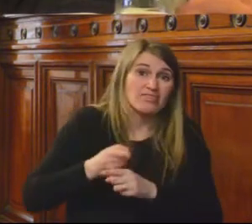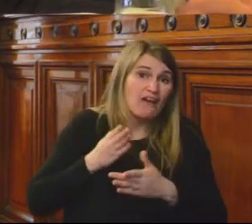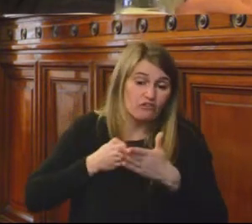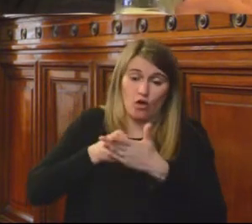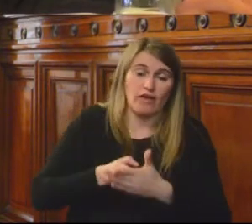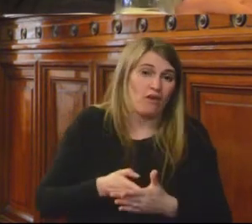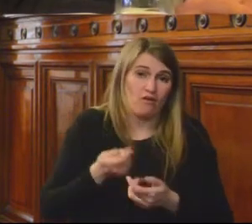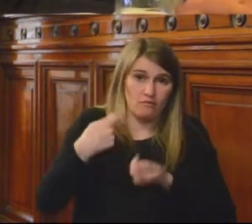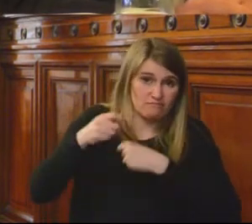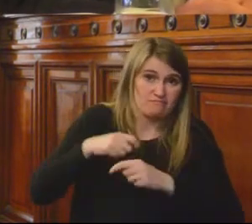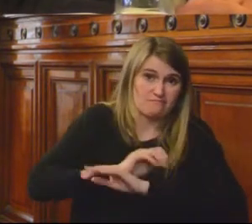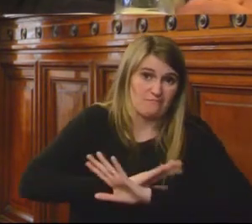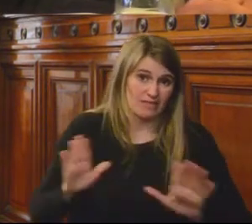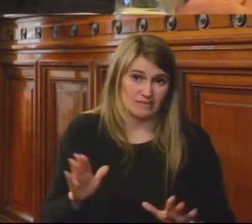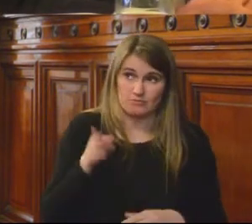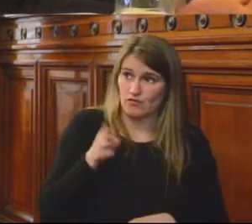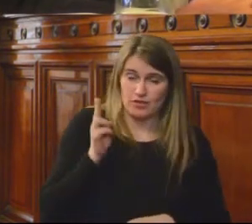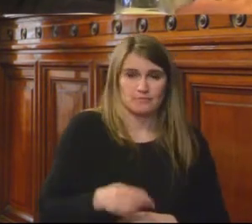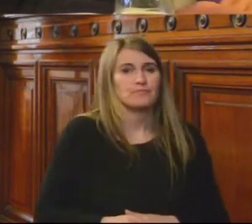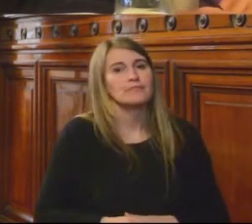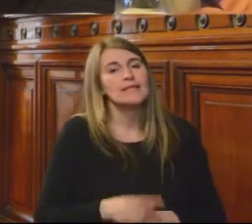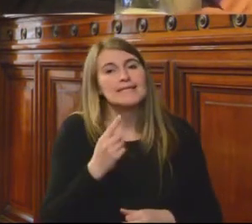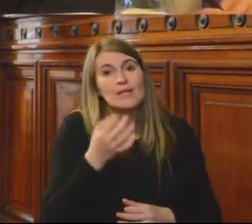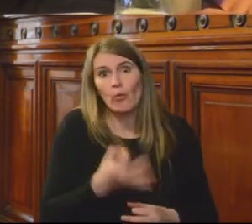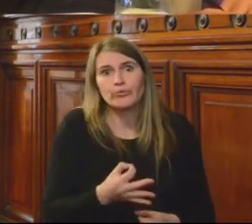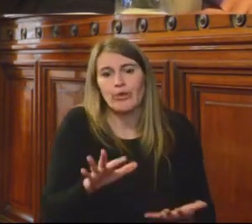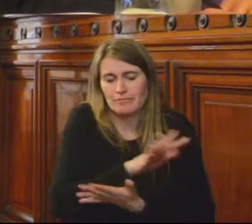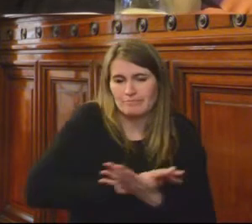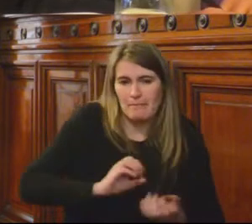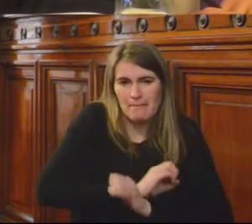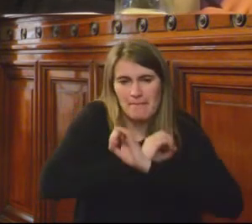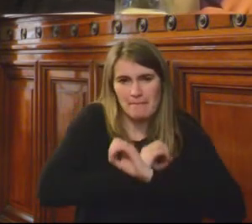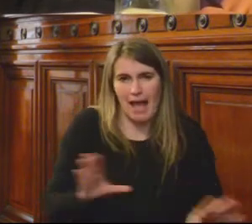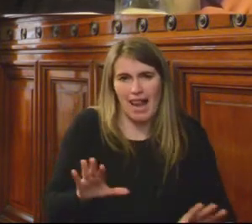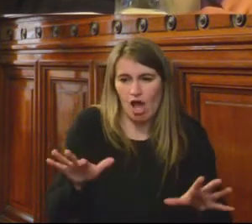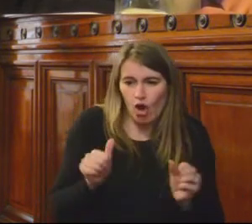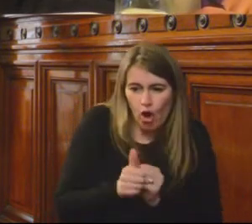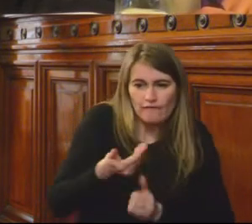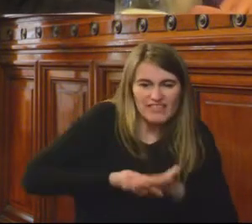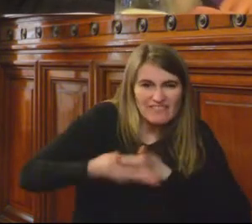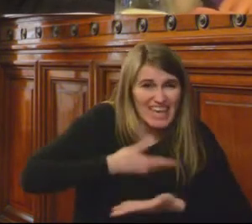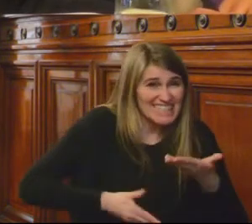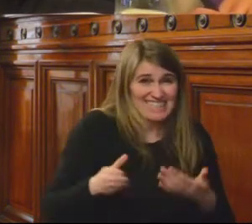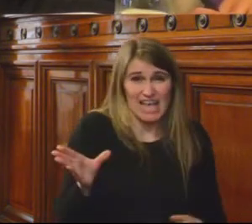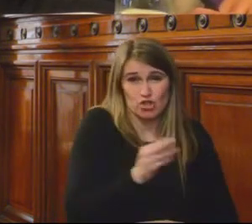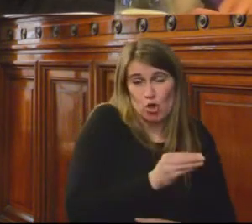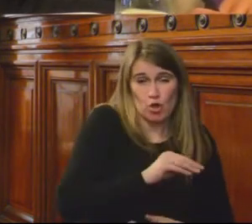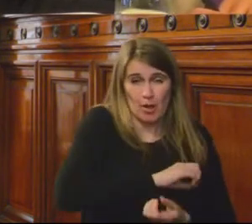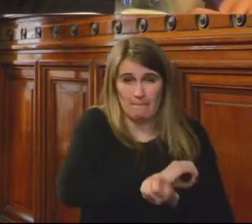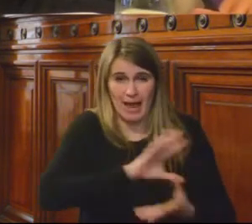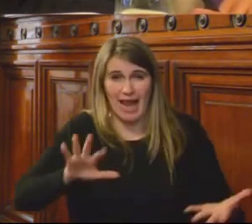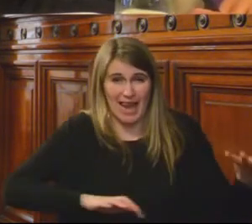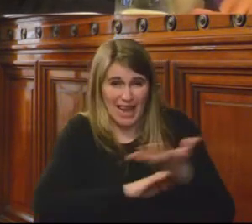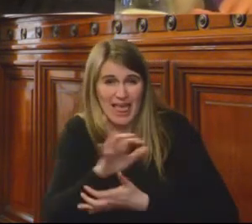en contra de la patria bolivariana. Este escenario ha impactado en la seguridad ciudadana y ha afectado la convivencia entre los venezolanos y las venezolanas. Muestra de ello ha sido